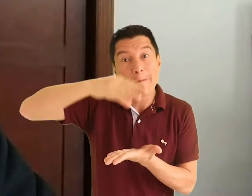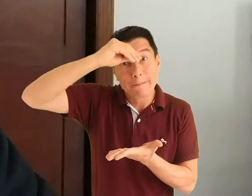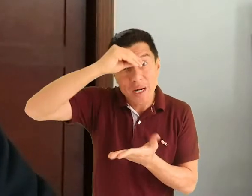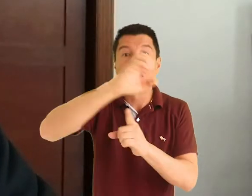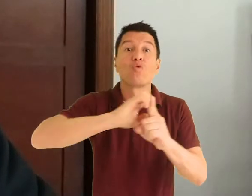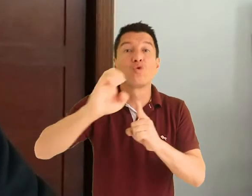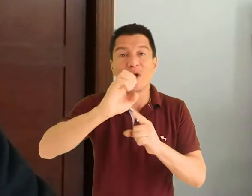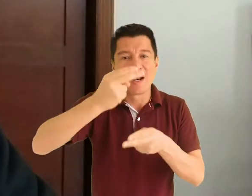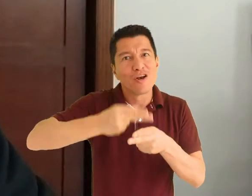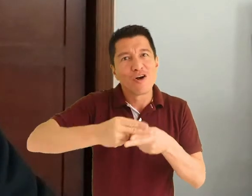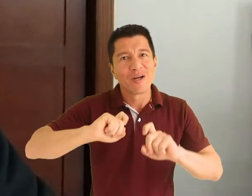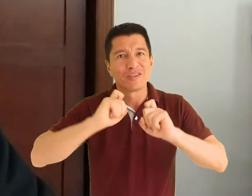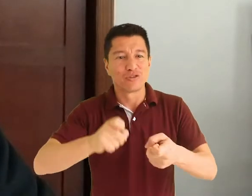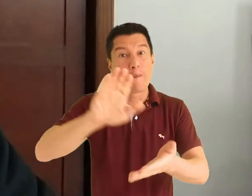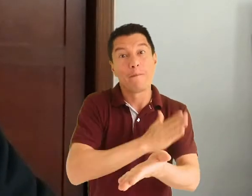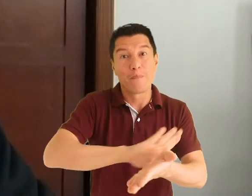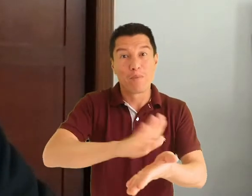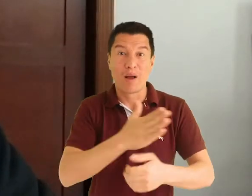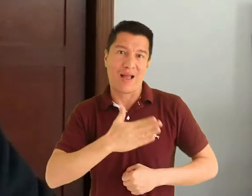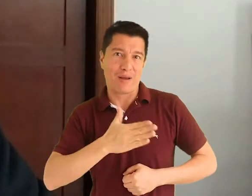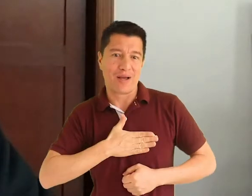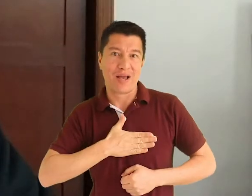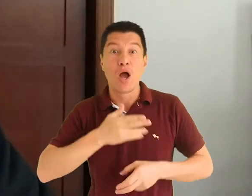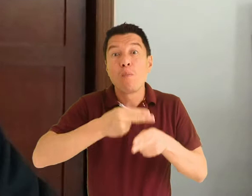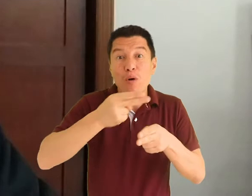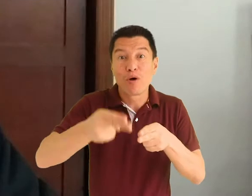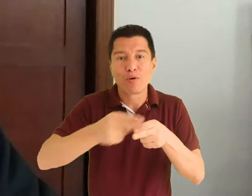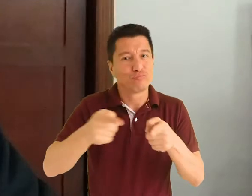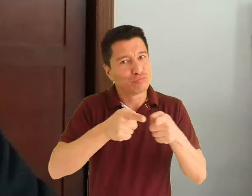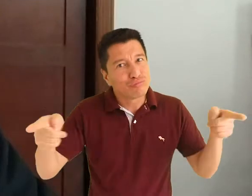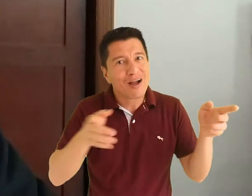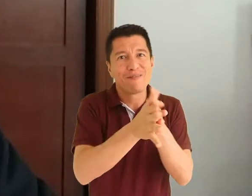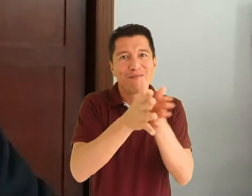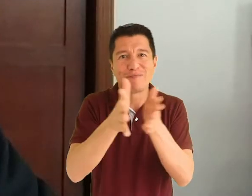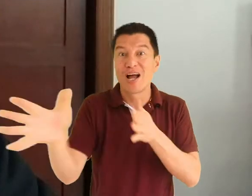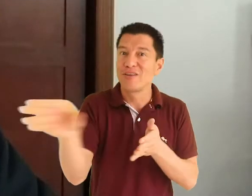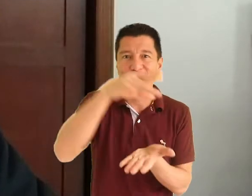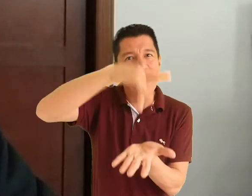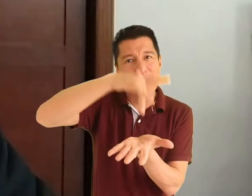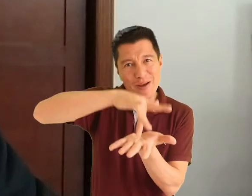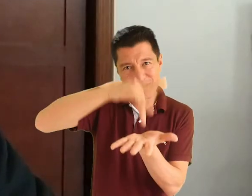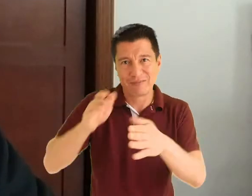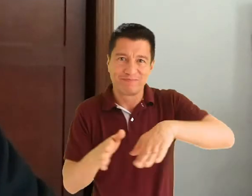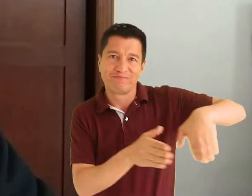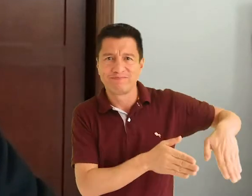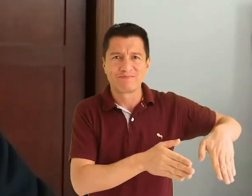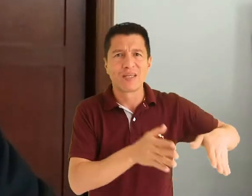cultural llamado Música con Corazón. Dentro de poco pues les estaremos contando un poco más sobre él para que todos participemos del